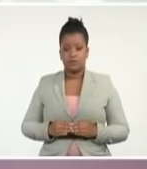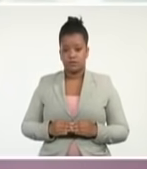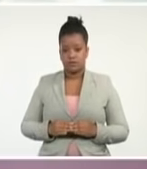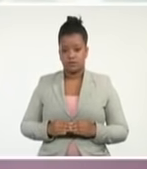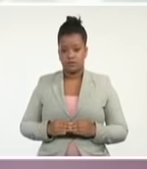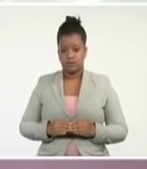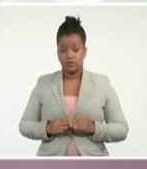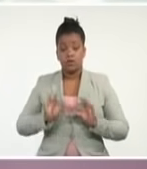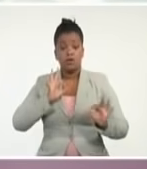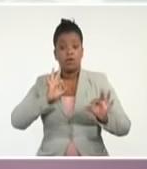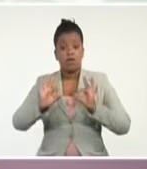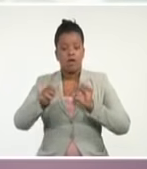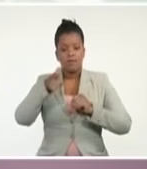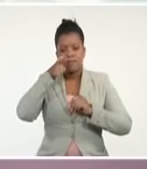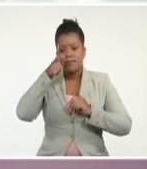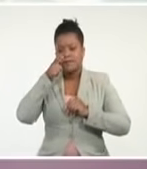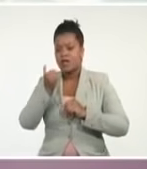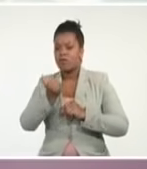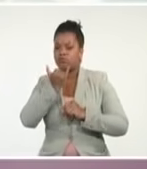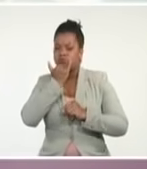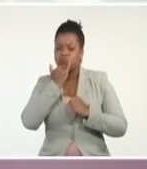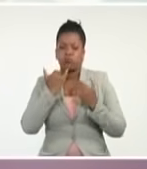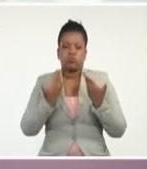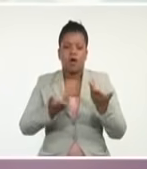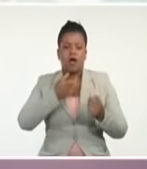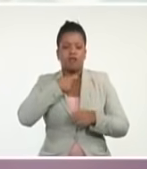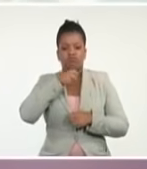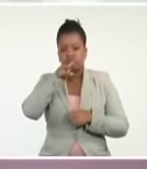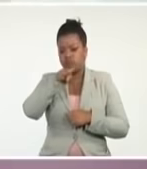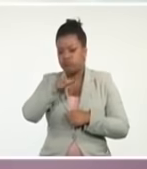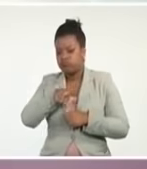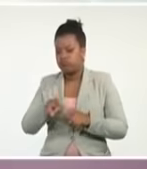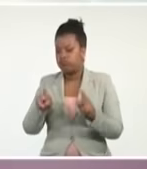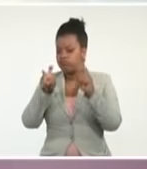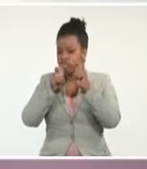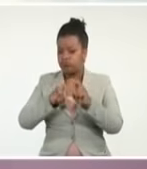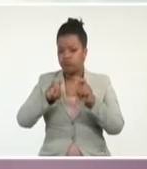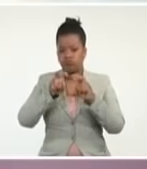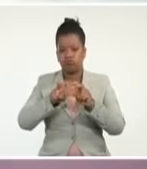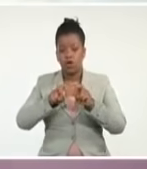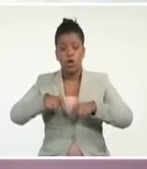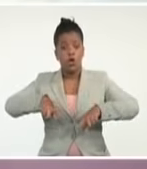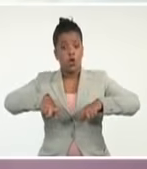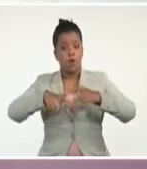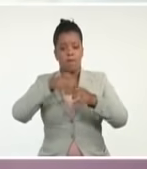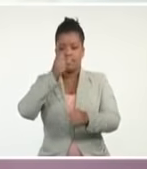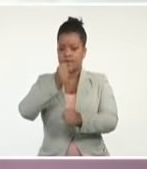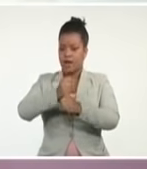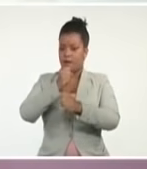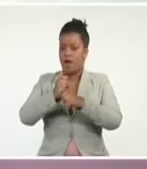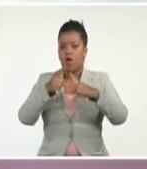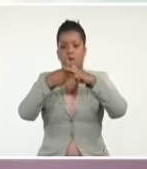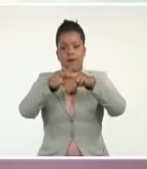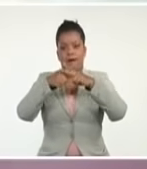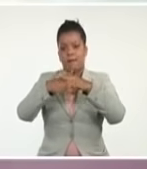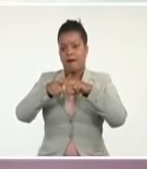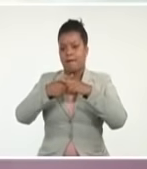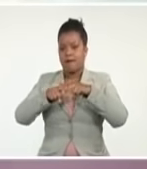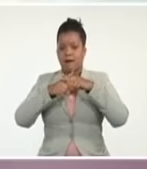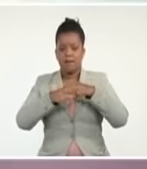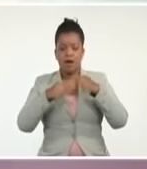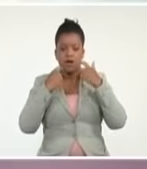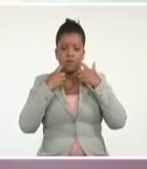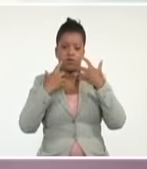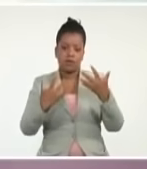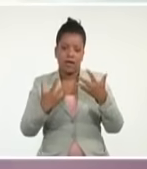las afectaciones que se hayan originado en lugares puntuales y cumplimentar las acciones de restablecimiento de los servicios vitales.